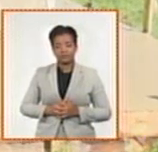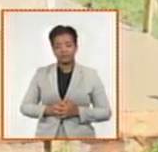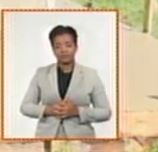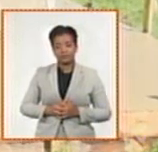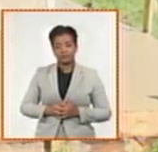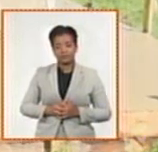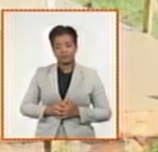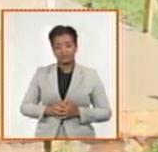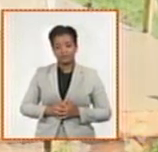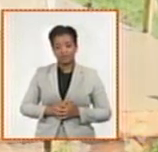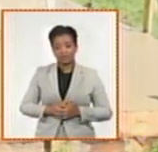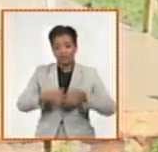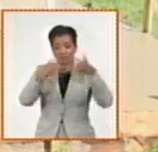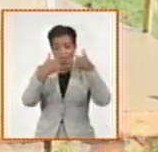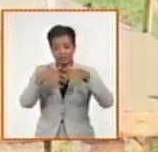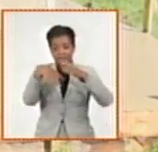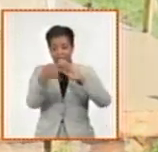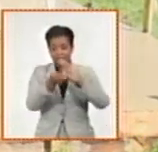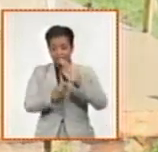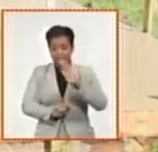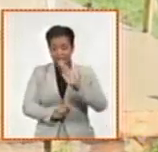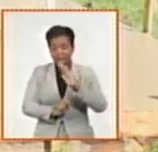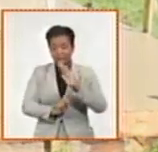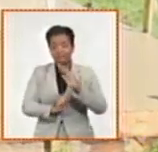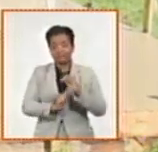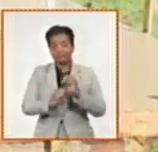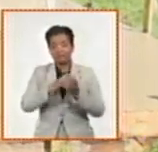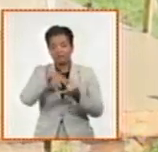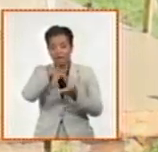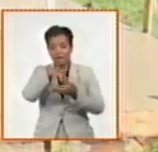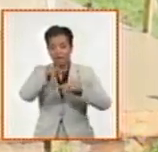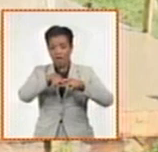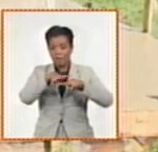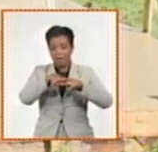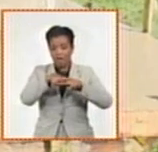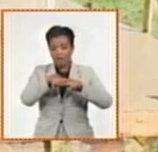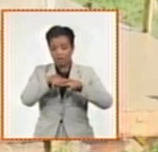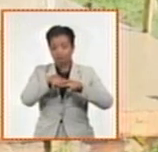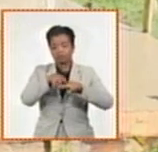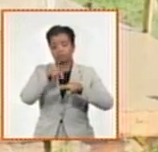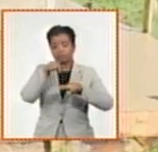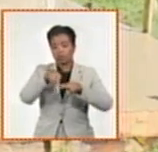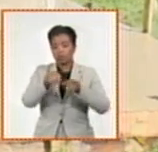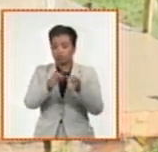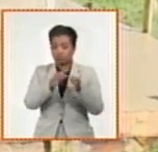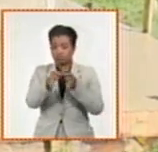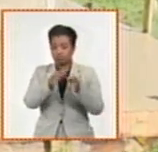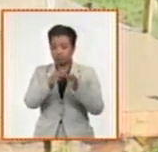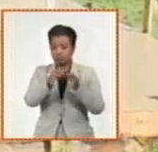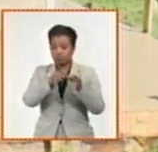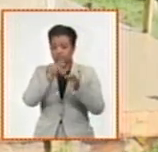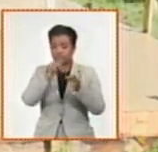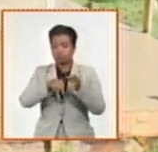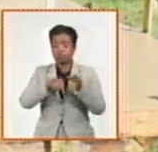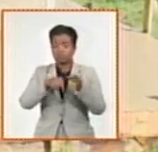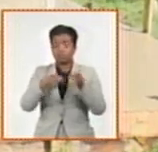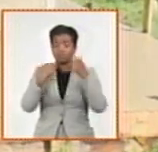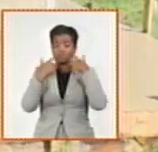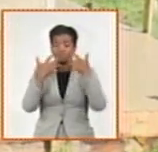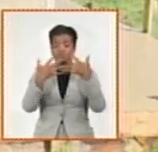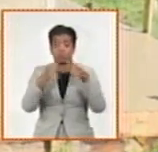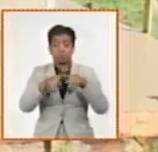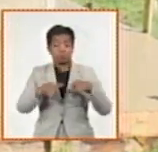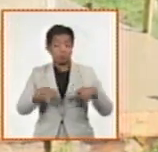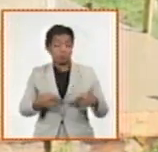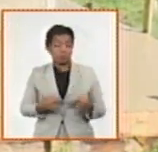el lazo de La Habana, que, o sea, constituye un nodo importante de las cargas en La Habana, se cobra mucha mayor importancia, porque a partir